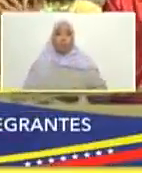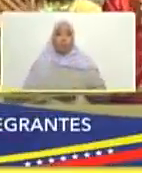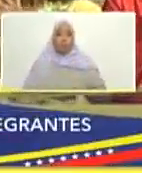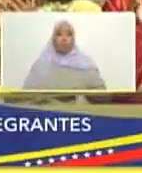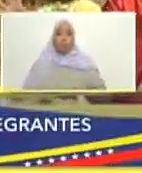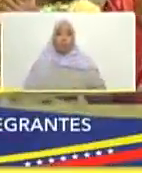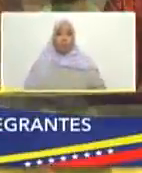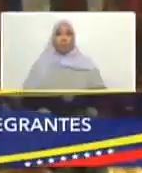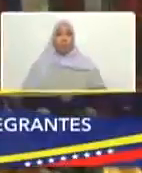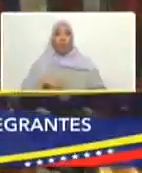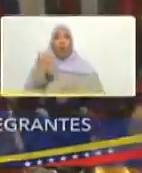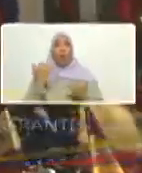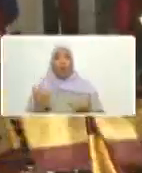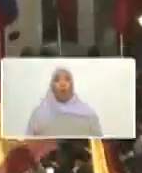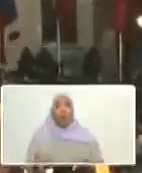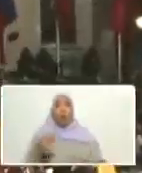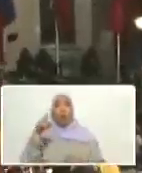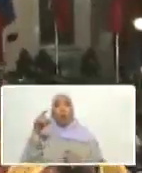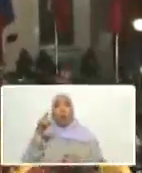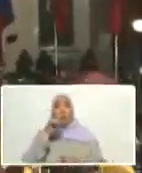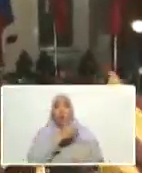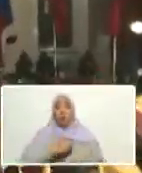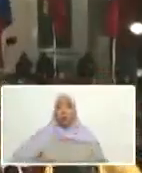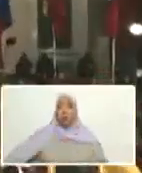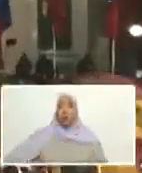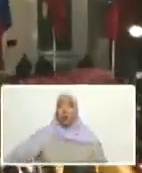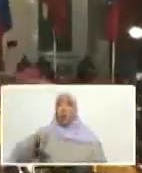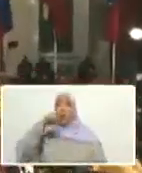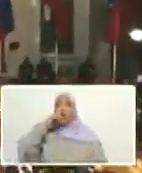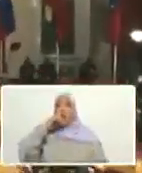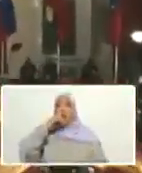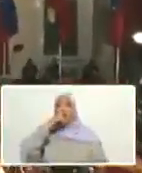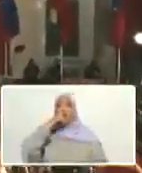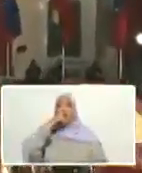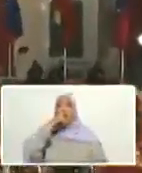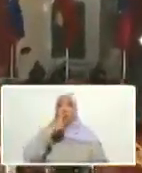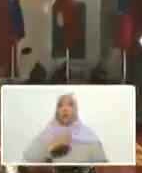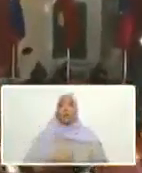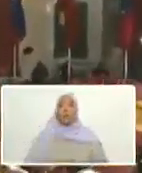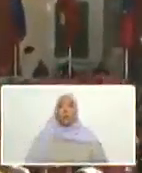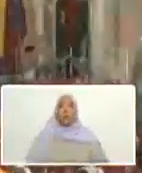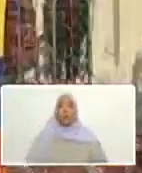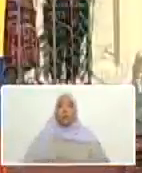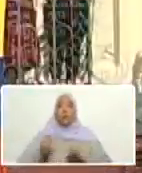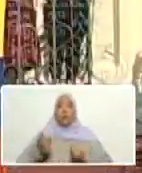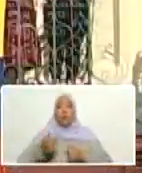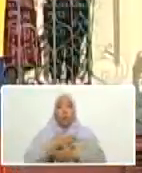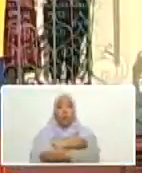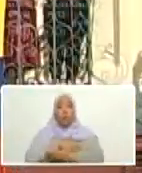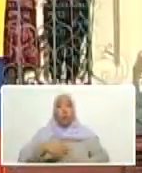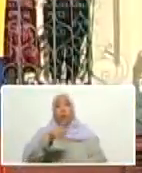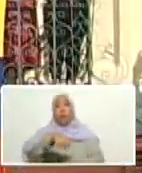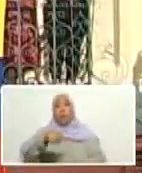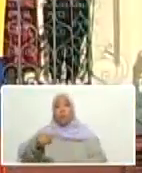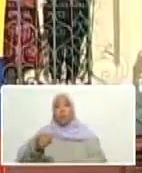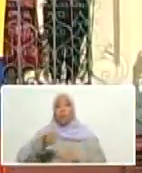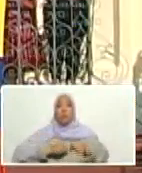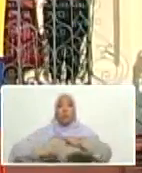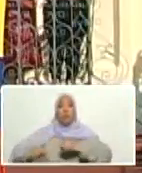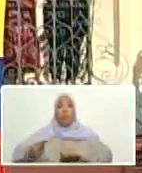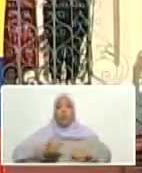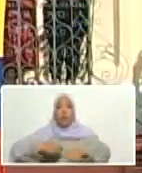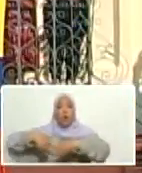Han sido precisamente las palabras del presidente constitucional Nicolás Maduro al término de esta gran